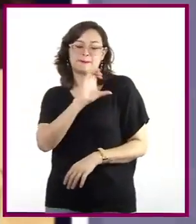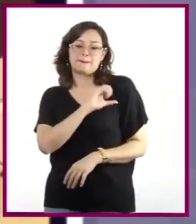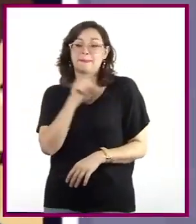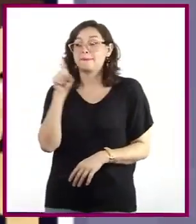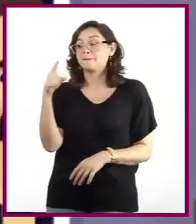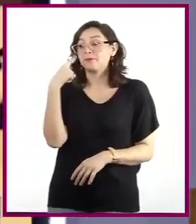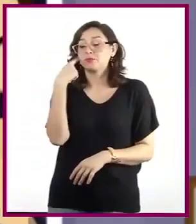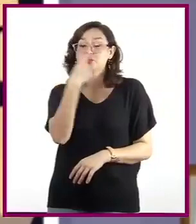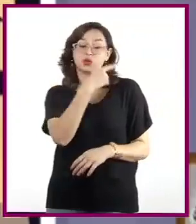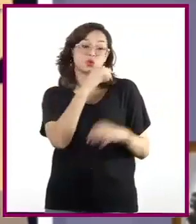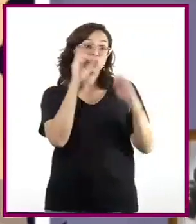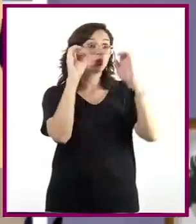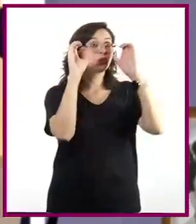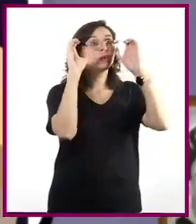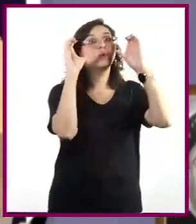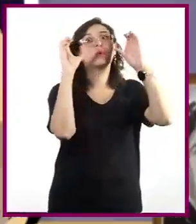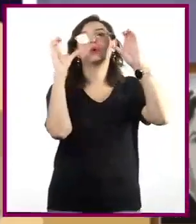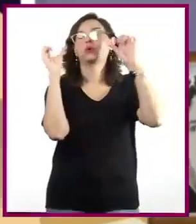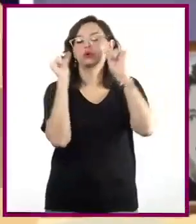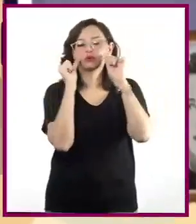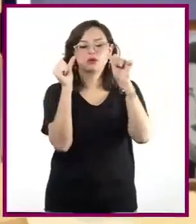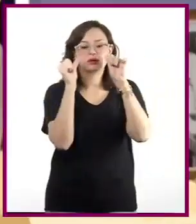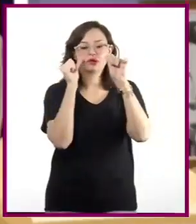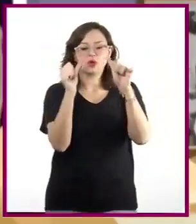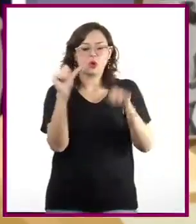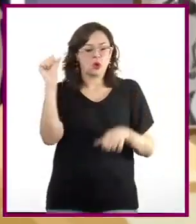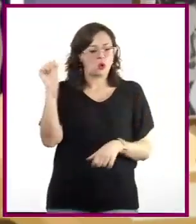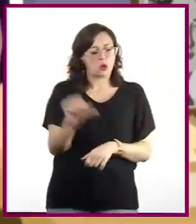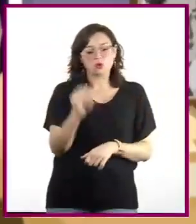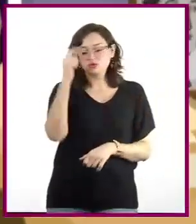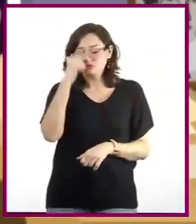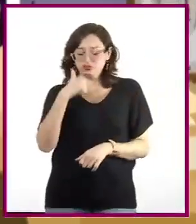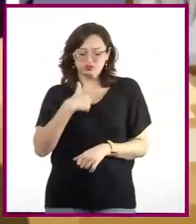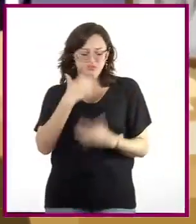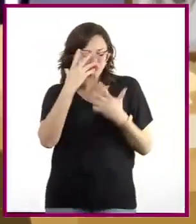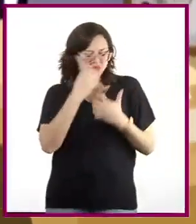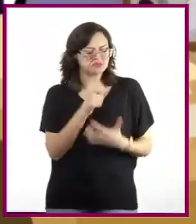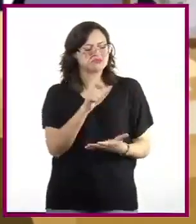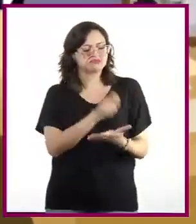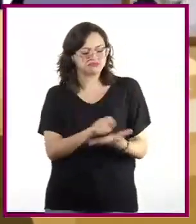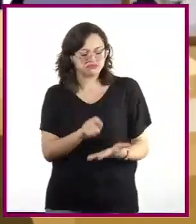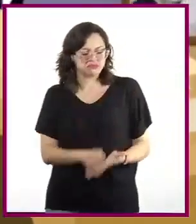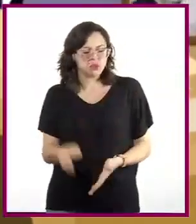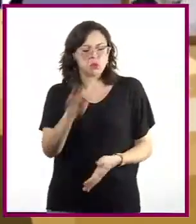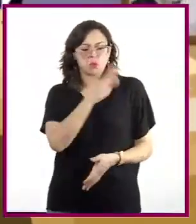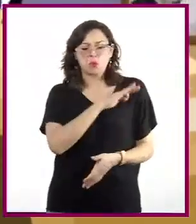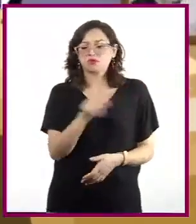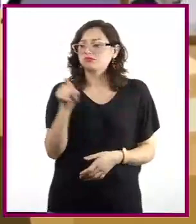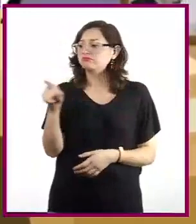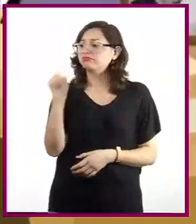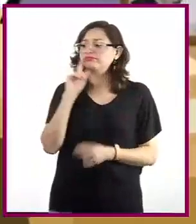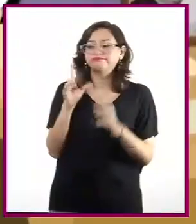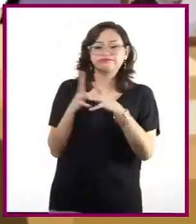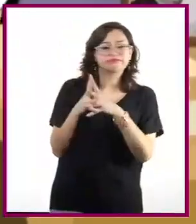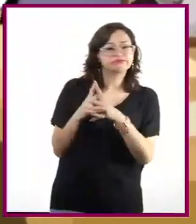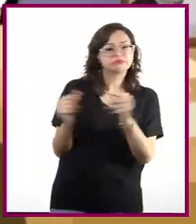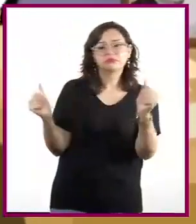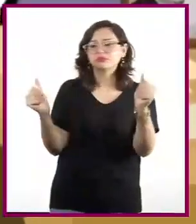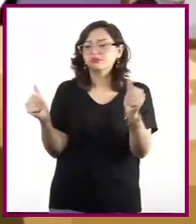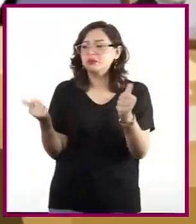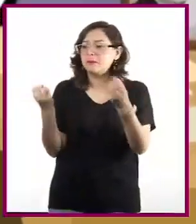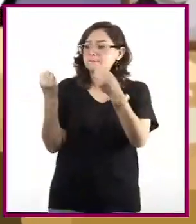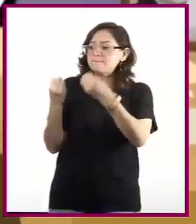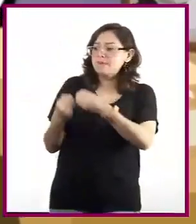grandes ojos fijos? Puedo escribir los versos más tristes esta noche. Pensar que no la tengo. Sentir que